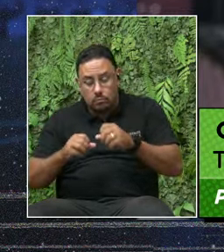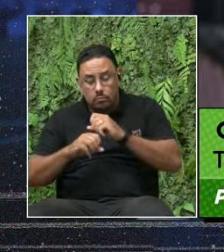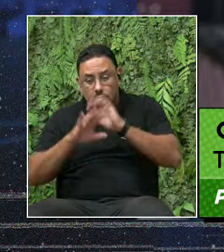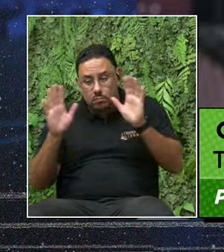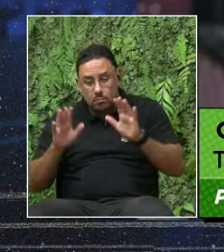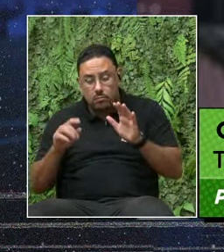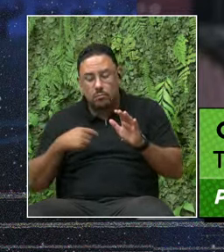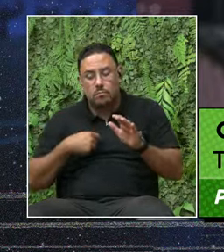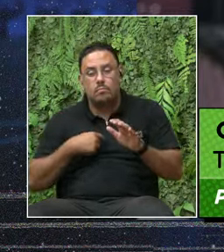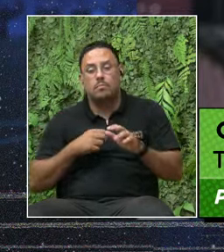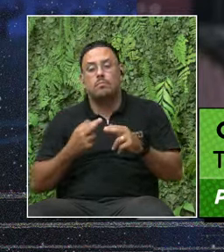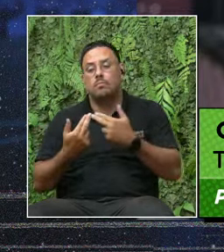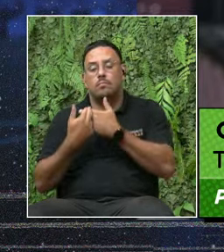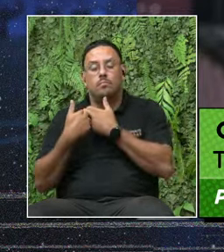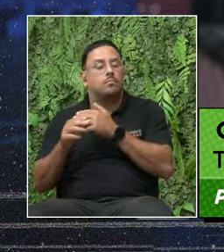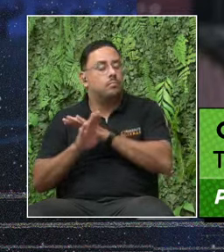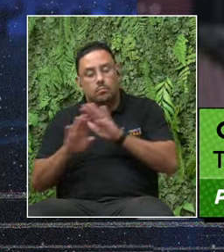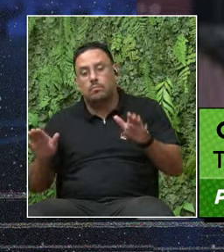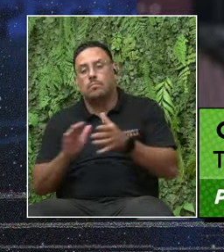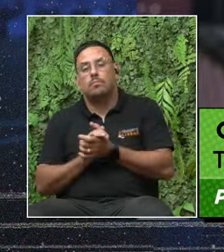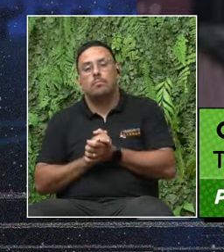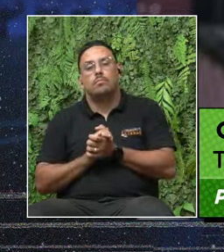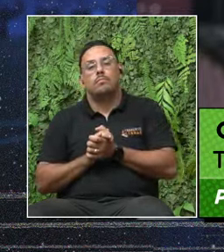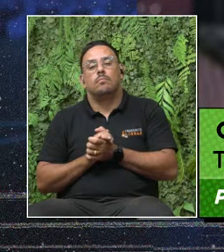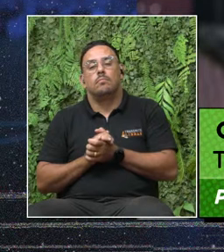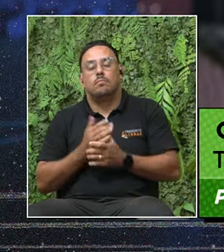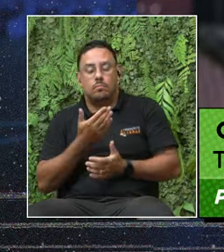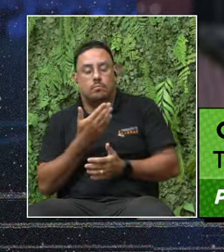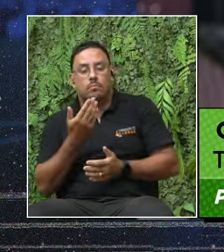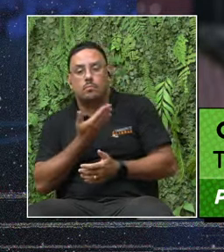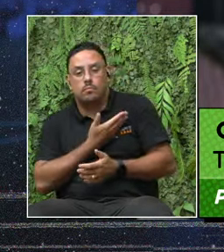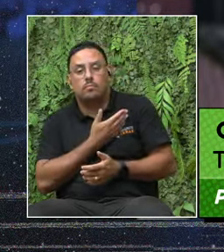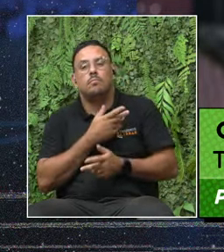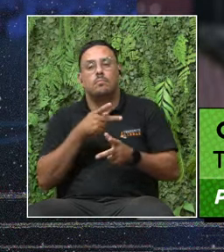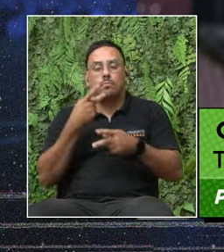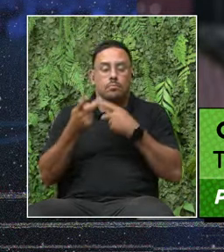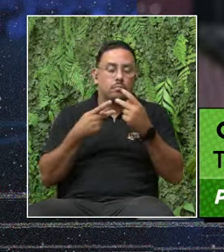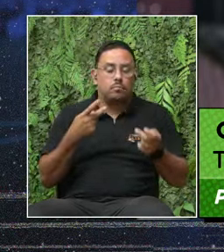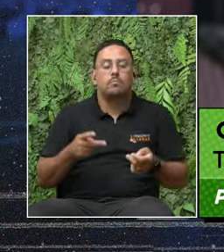diendo respons soons tu colga